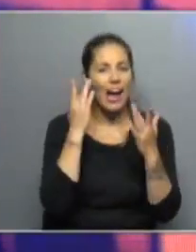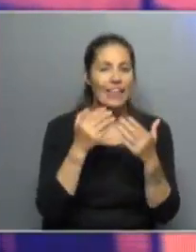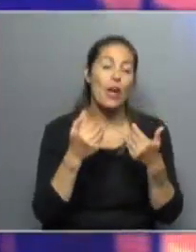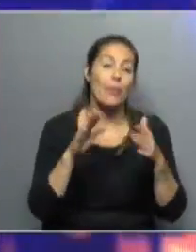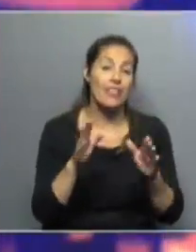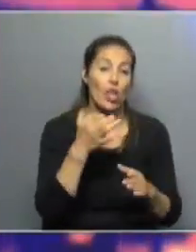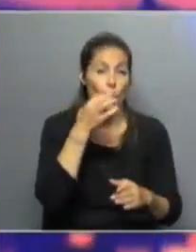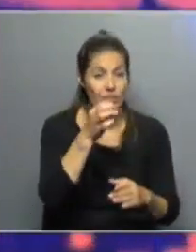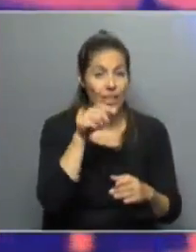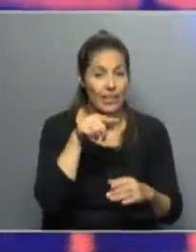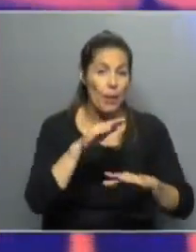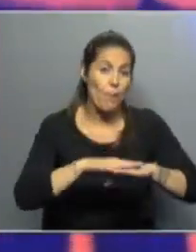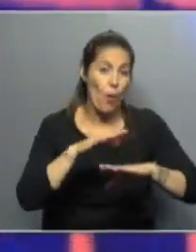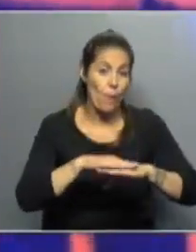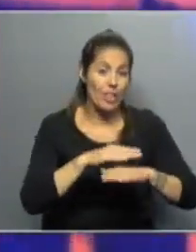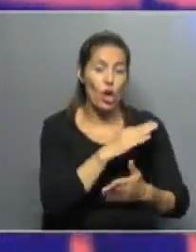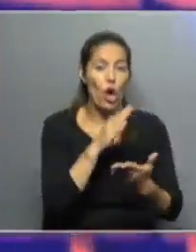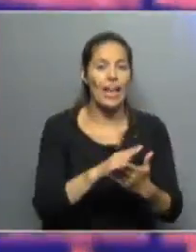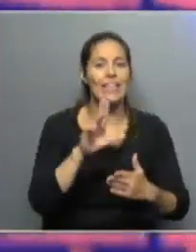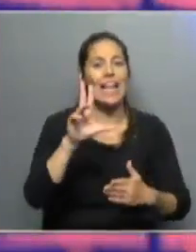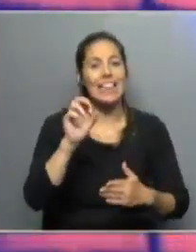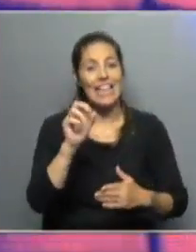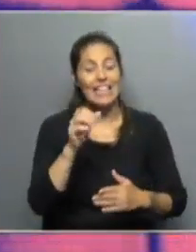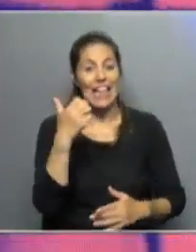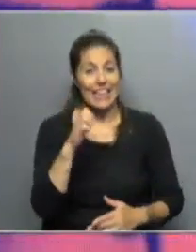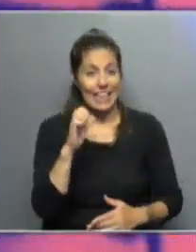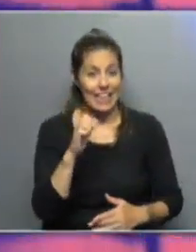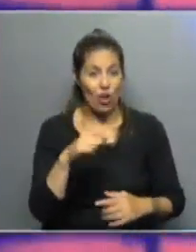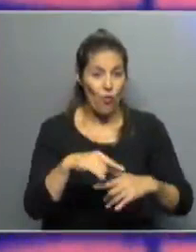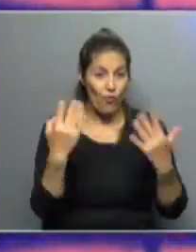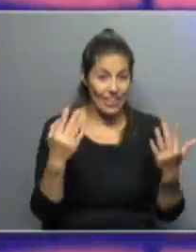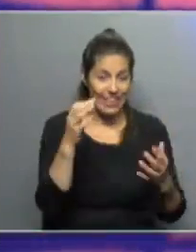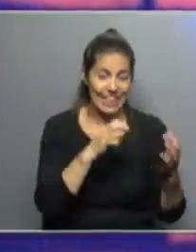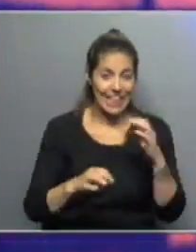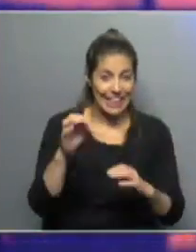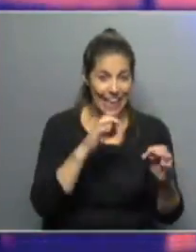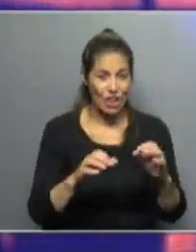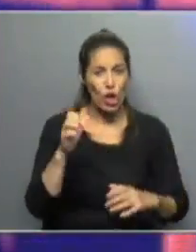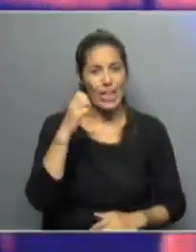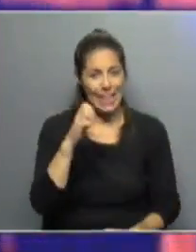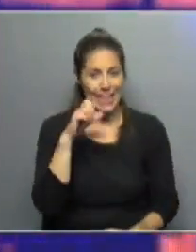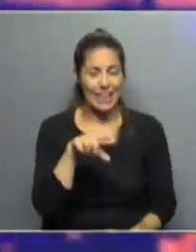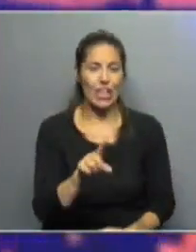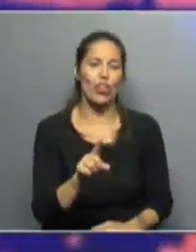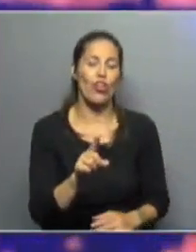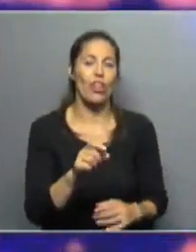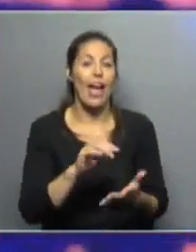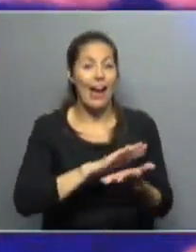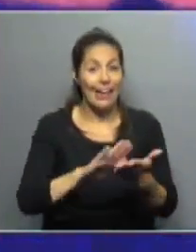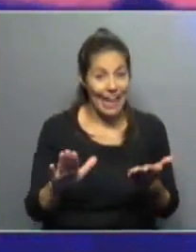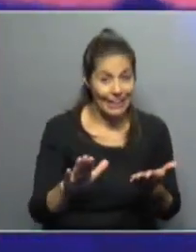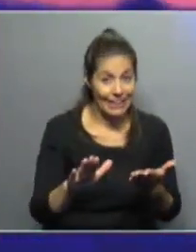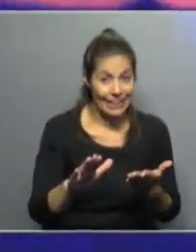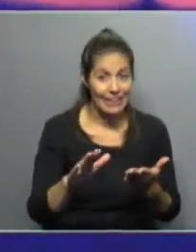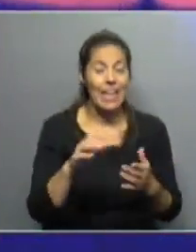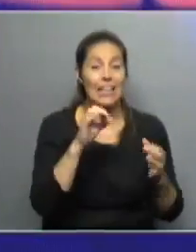empezando, como decíamos, en este mismo momento, va hasta el 30 de enero, es decir, un festín de teatro en enero. Es gratis, es teatro